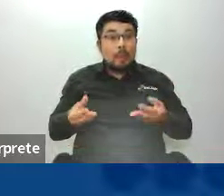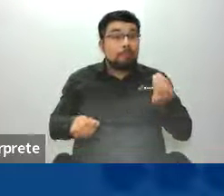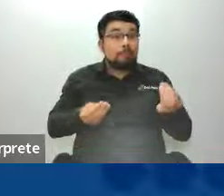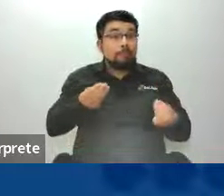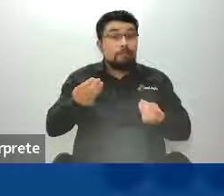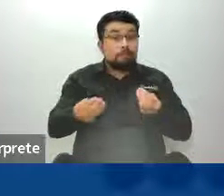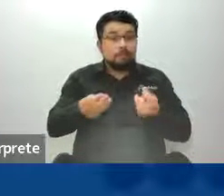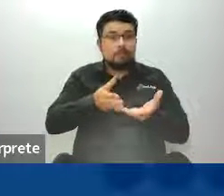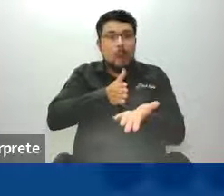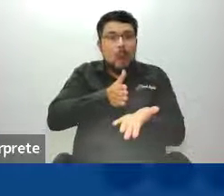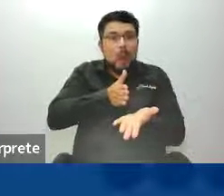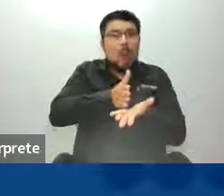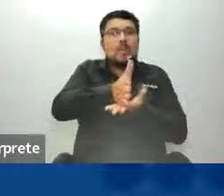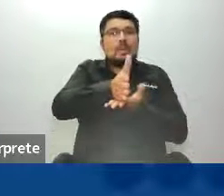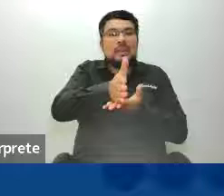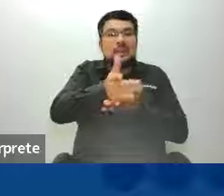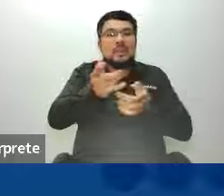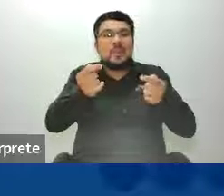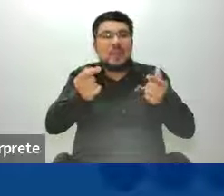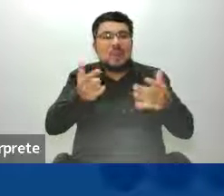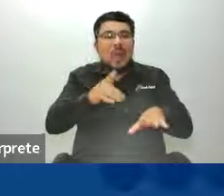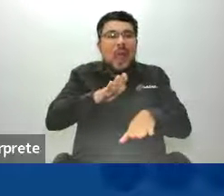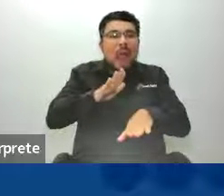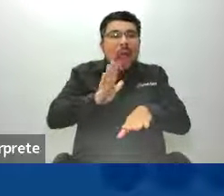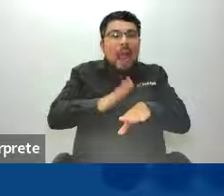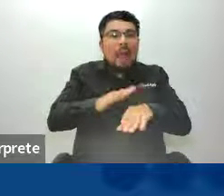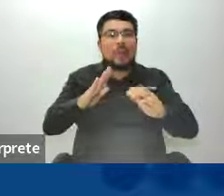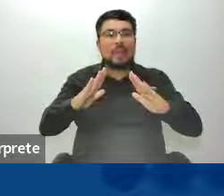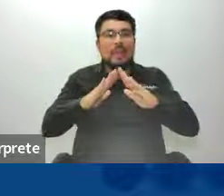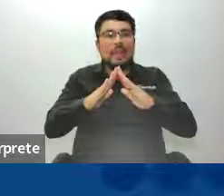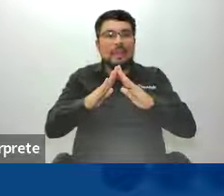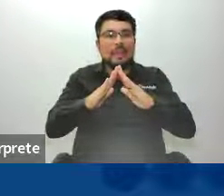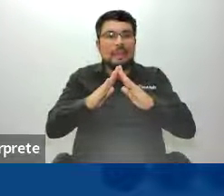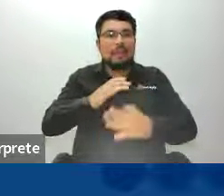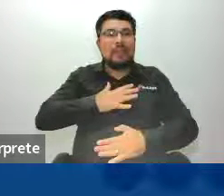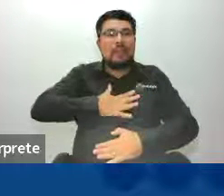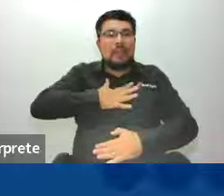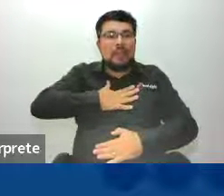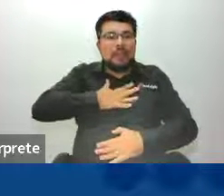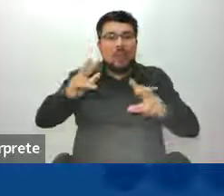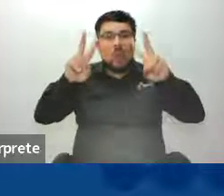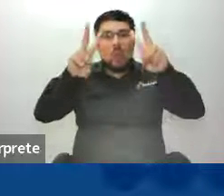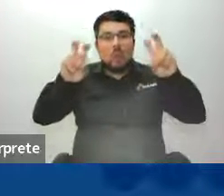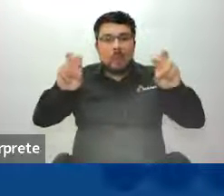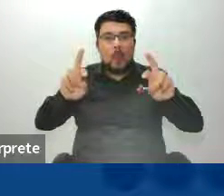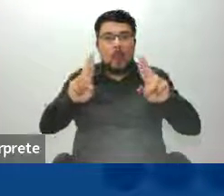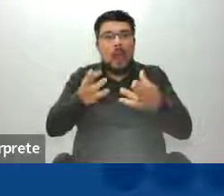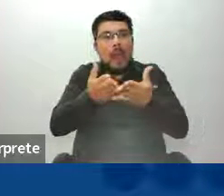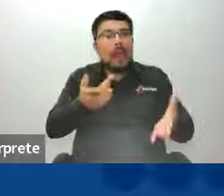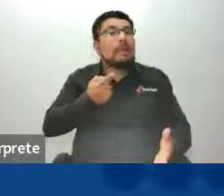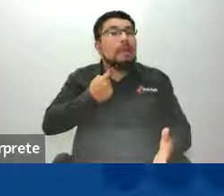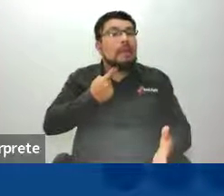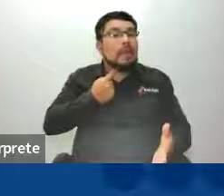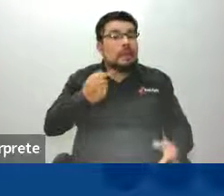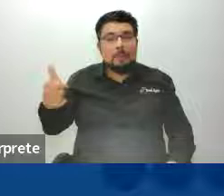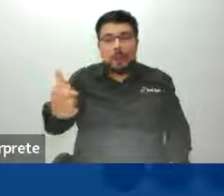calor de hogar con un tema que espero sea de interés para todos y